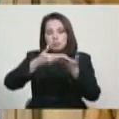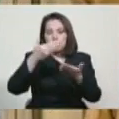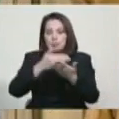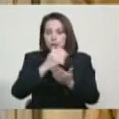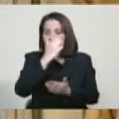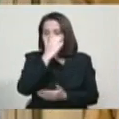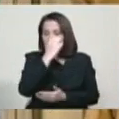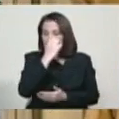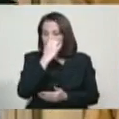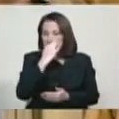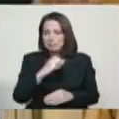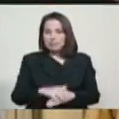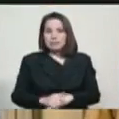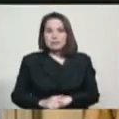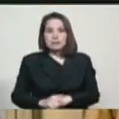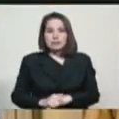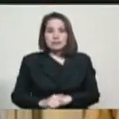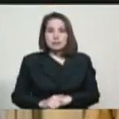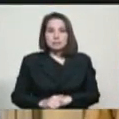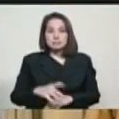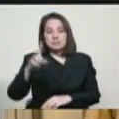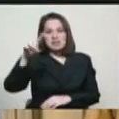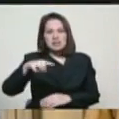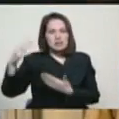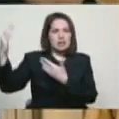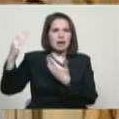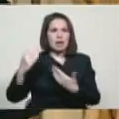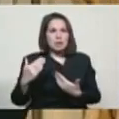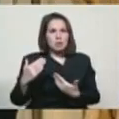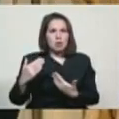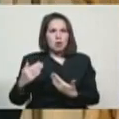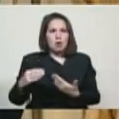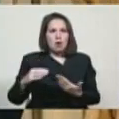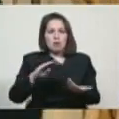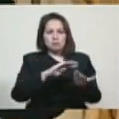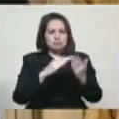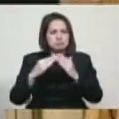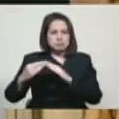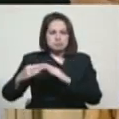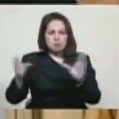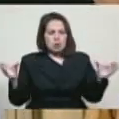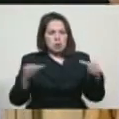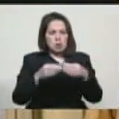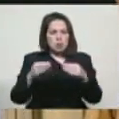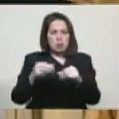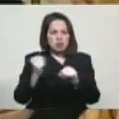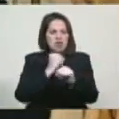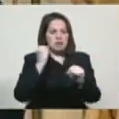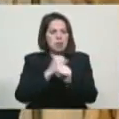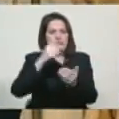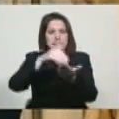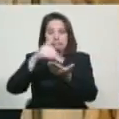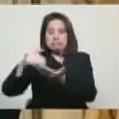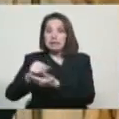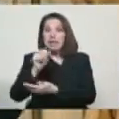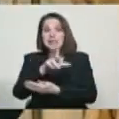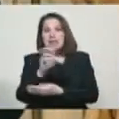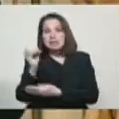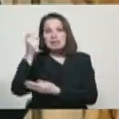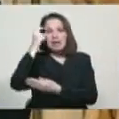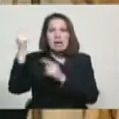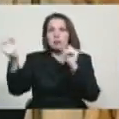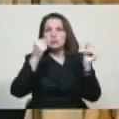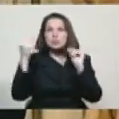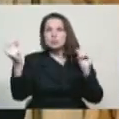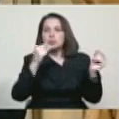soluciones. Convocamos un congreso constituyente de la clase obrera que sesionó durante 30 días... y elaboró